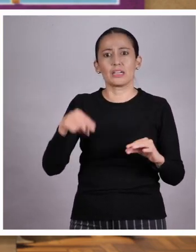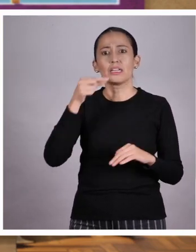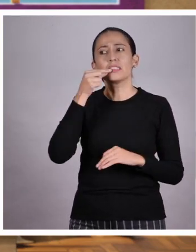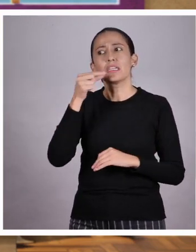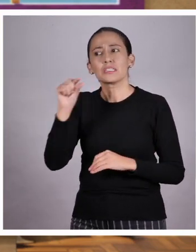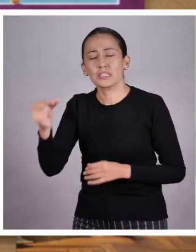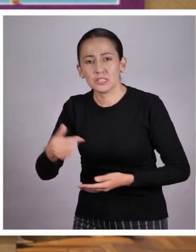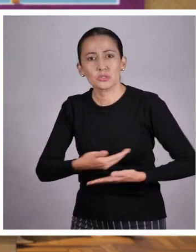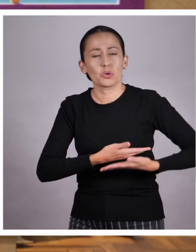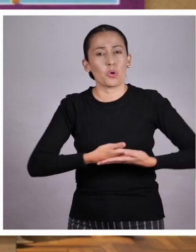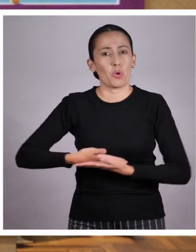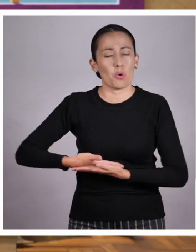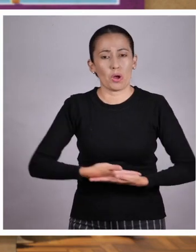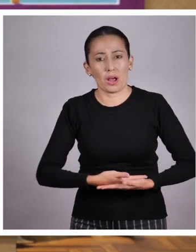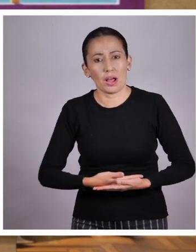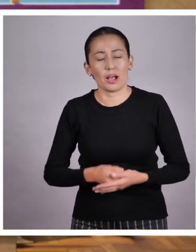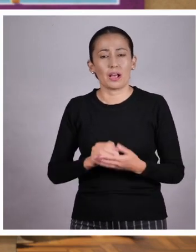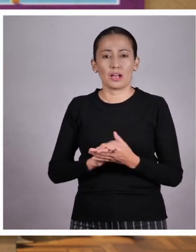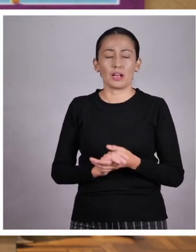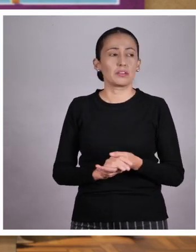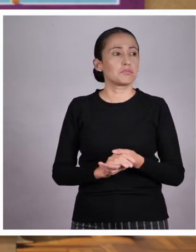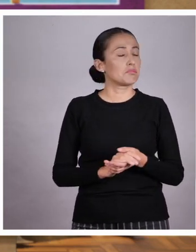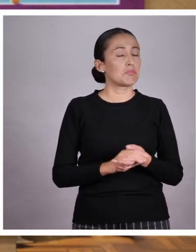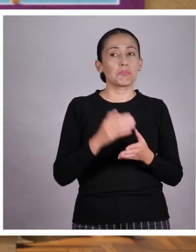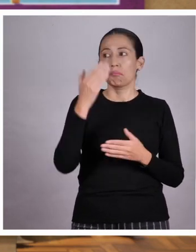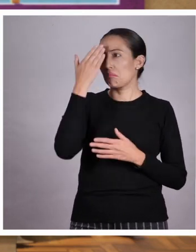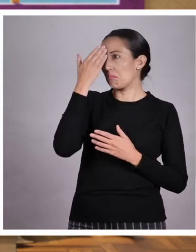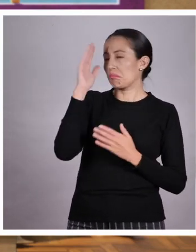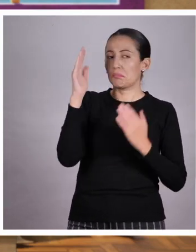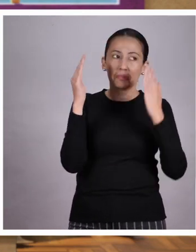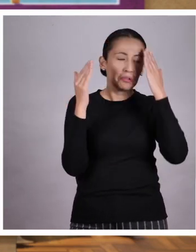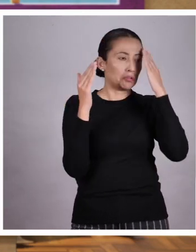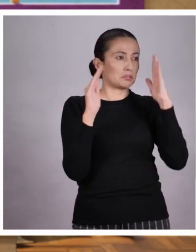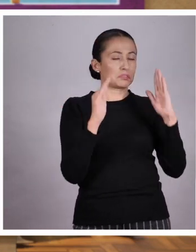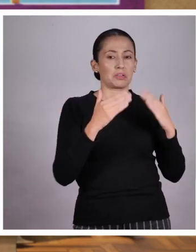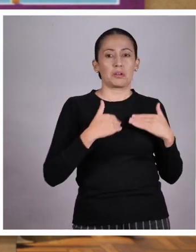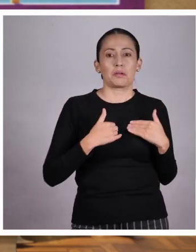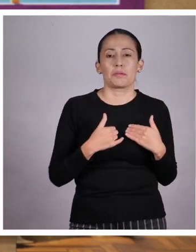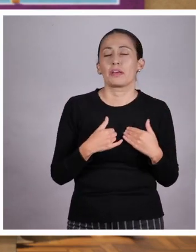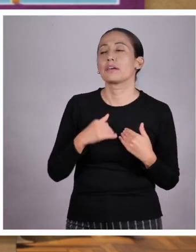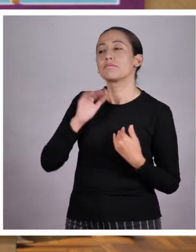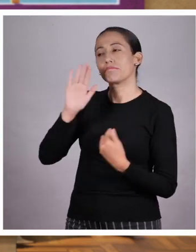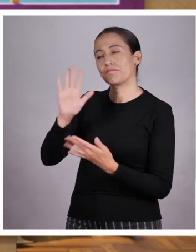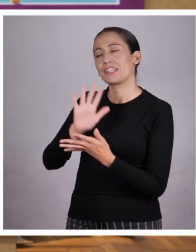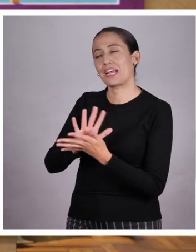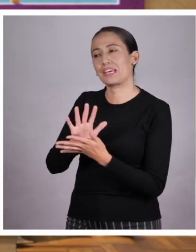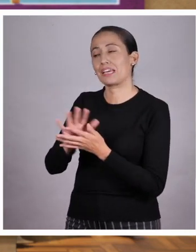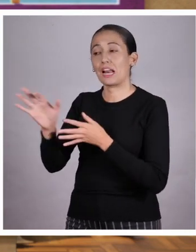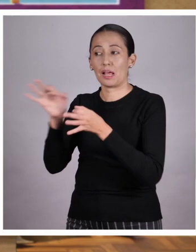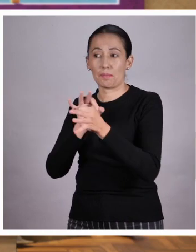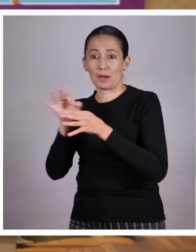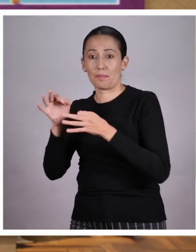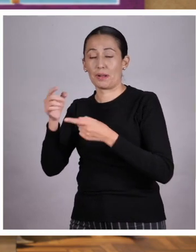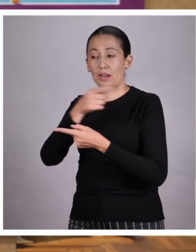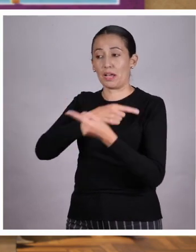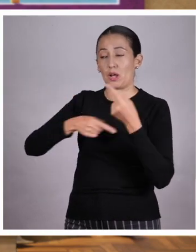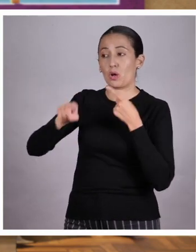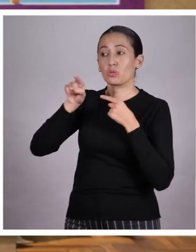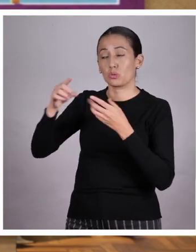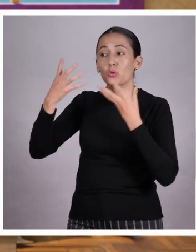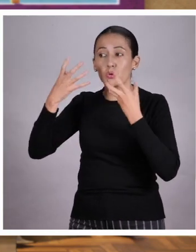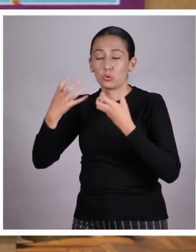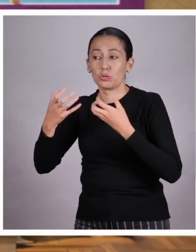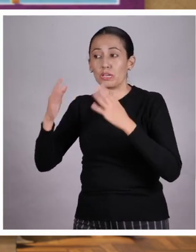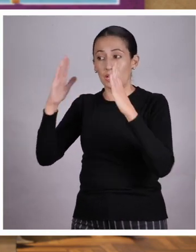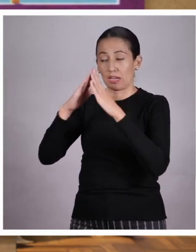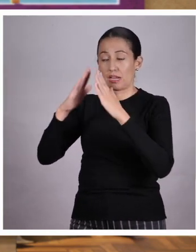¡Mira! ¡Wow! ¡Eso no lo sabía! ¡Ay! ¡Lo sé! Pero me tengo que ir. Y cuando tú quieras, puedes